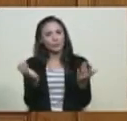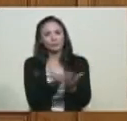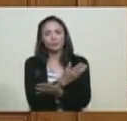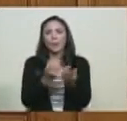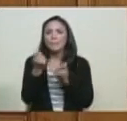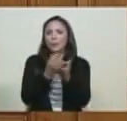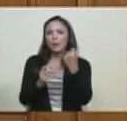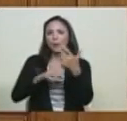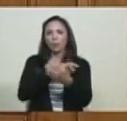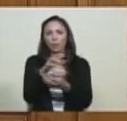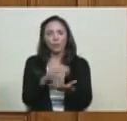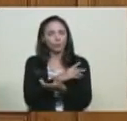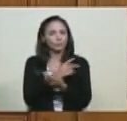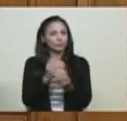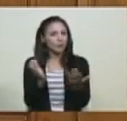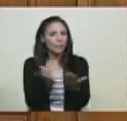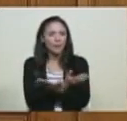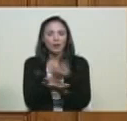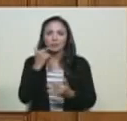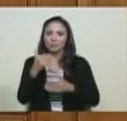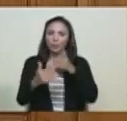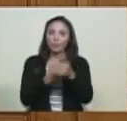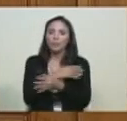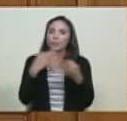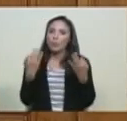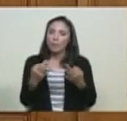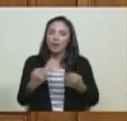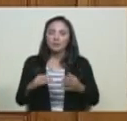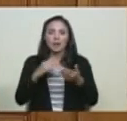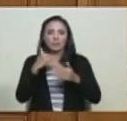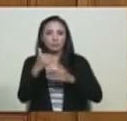económica, estabilizar, normalizar